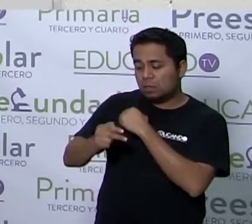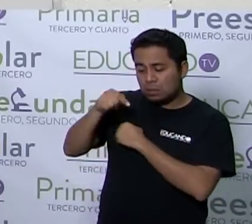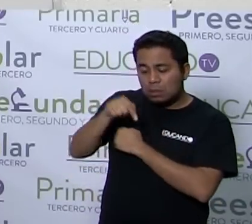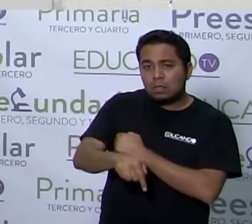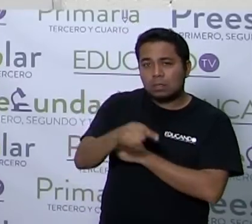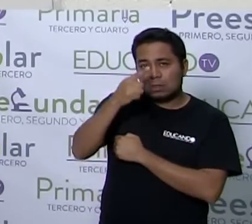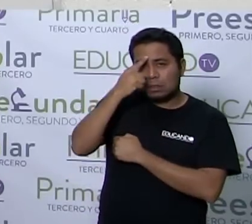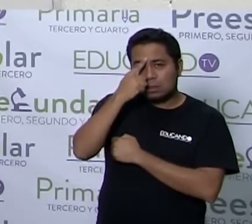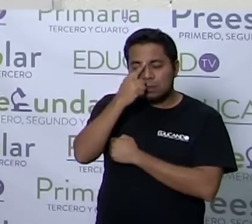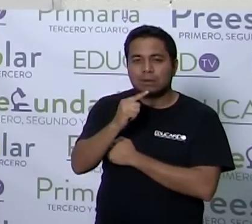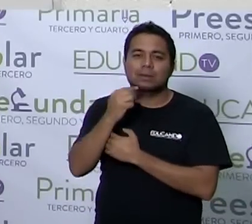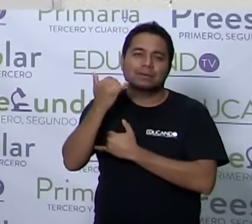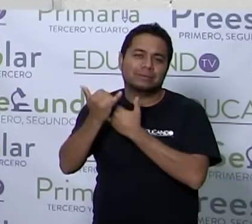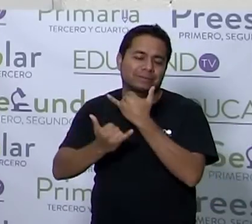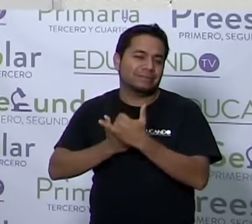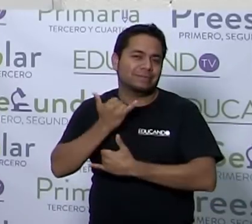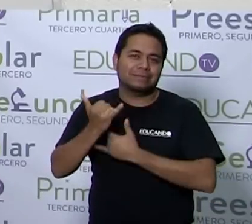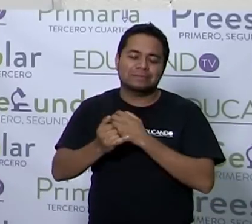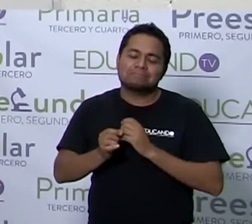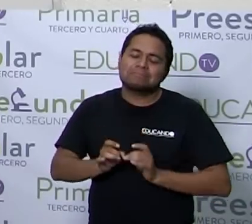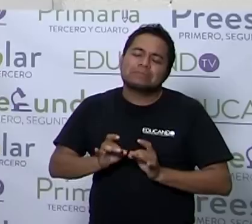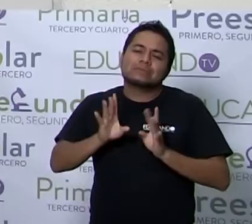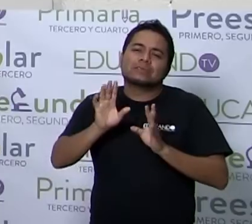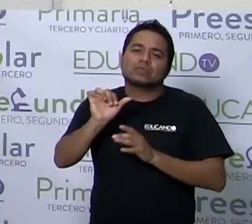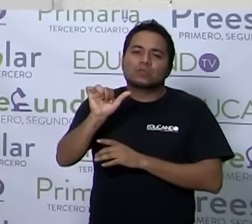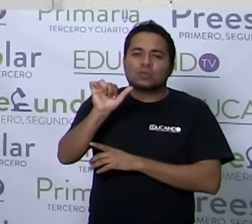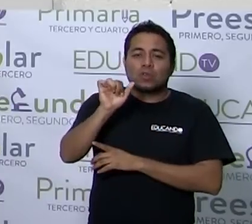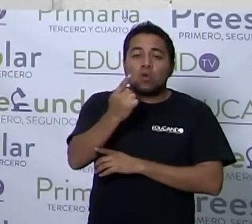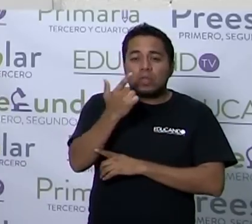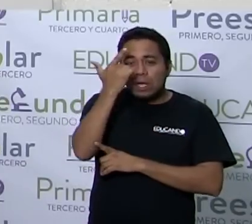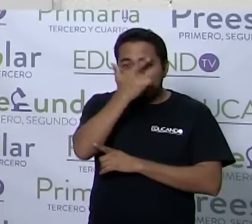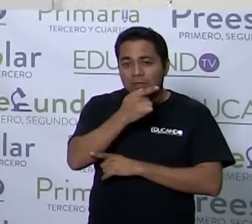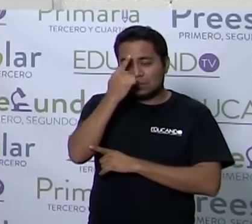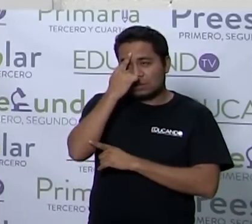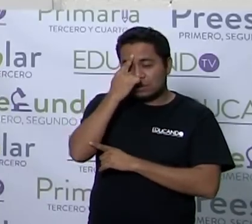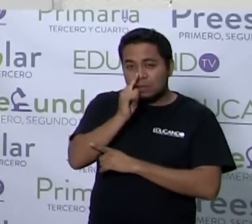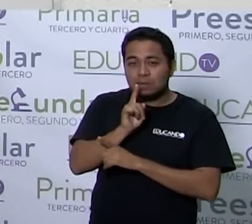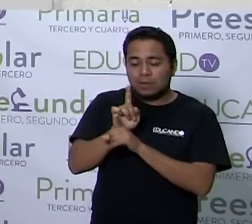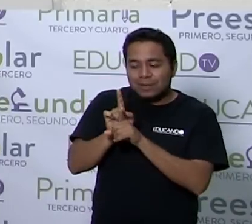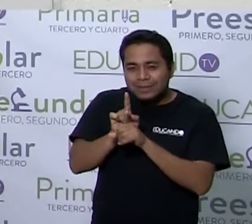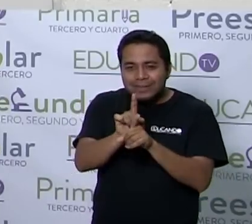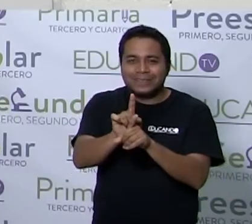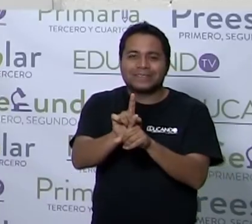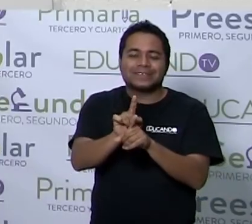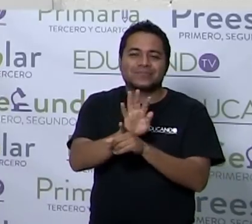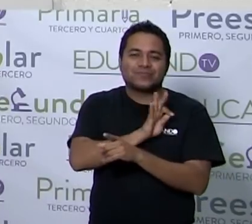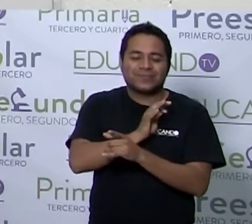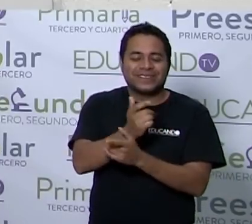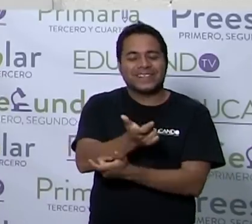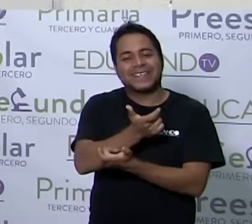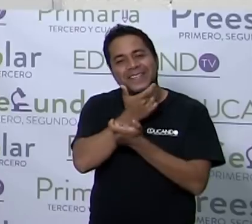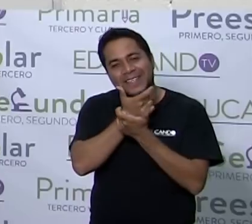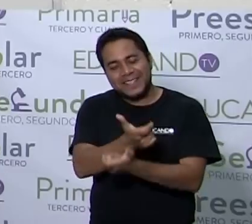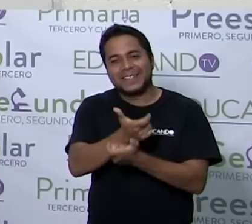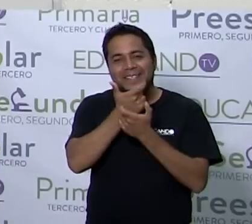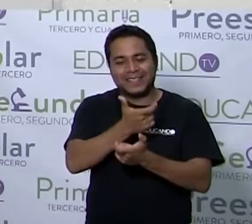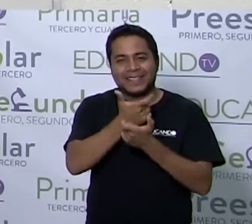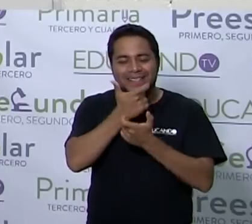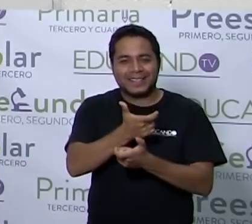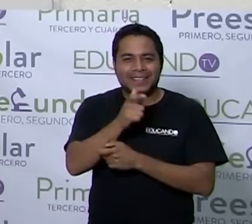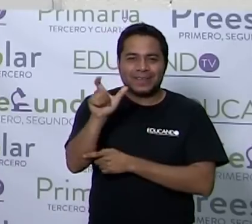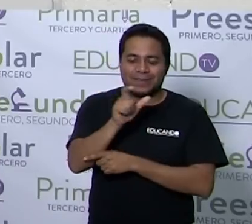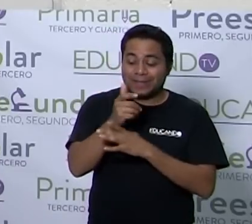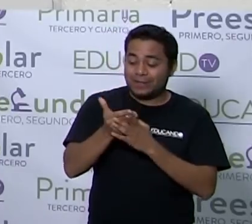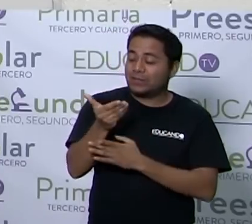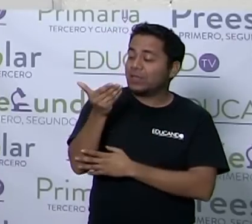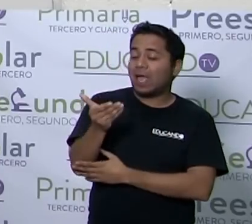tierra, por lo menos por una noche, para acompañarla y reírse tanto como aquella